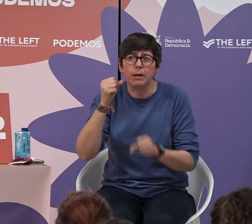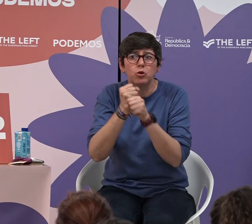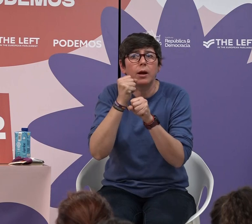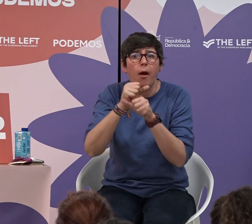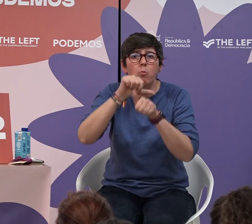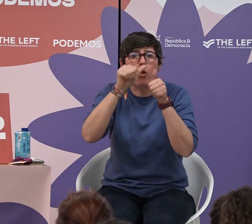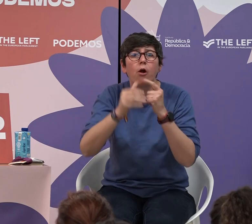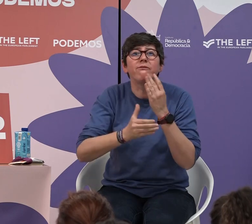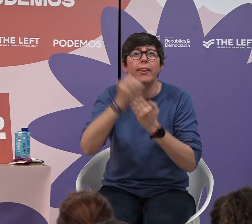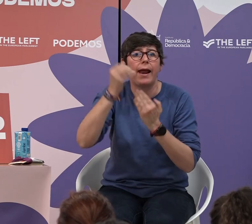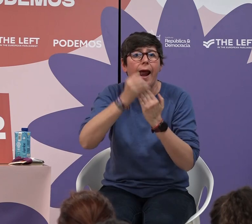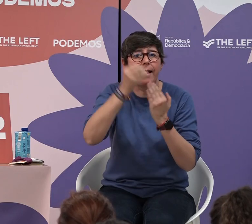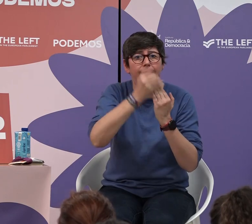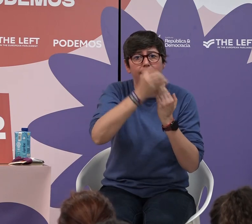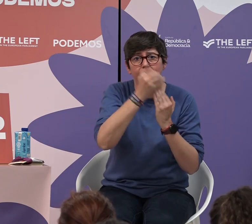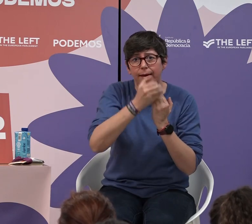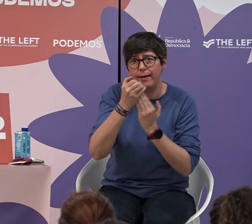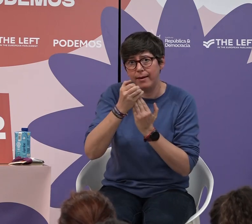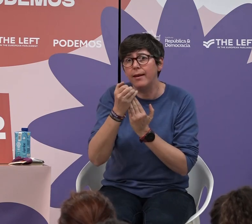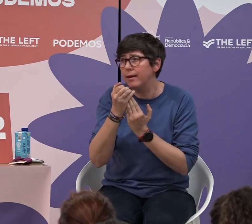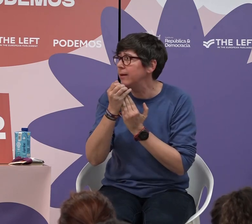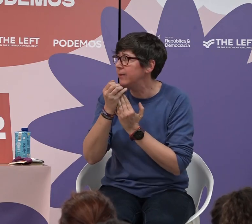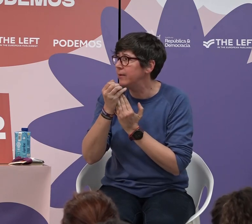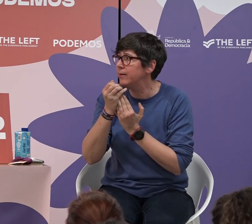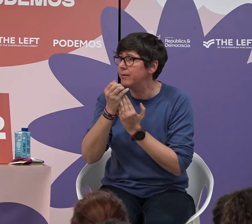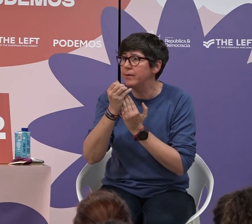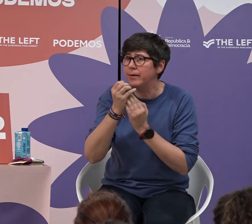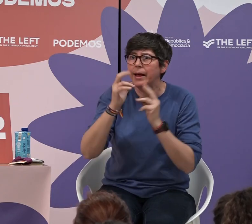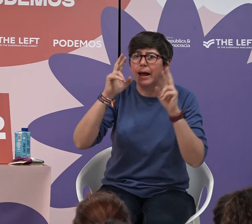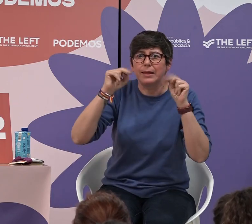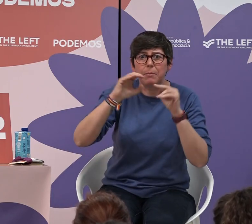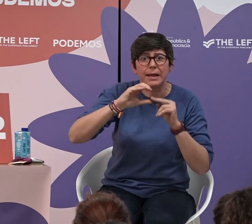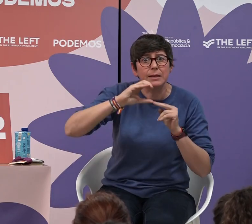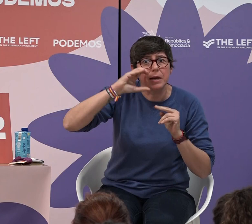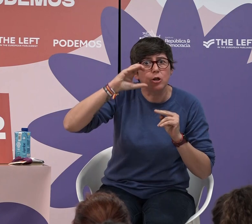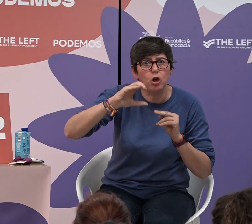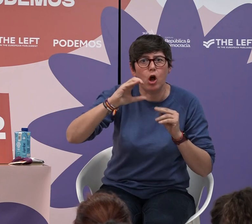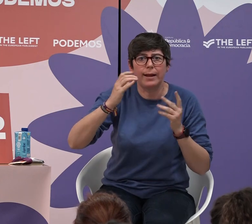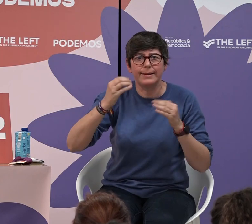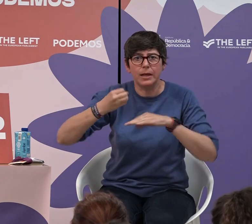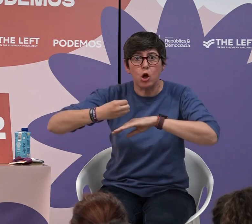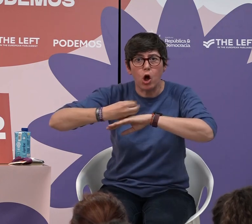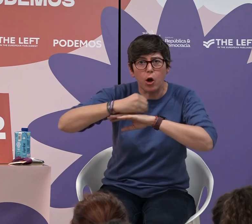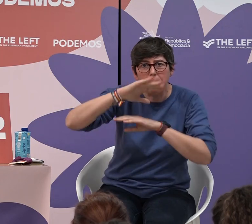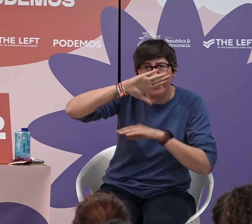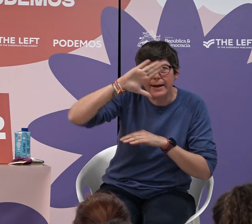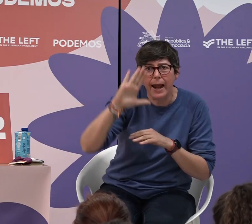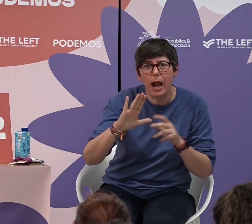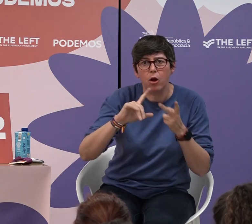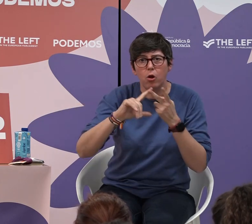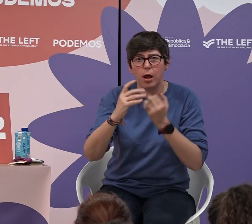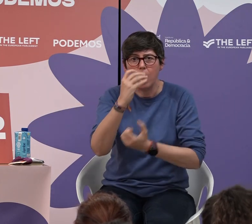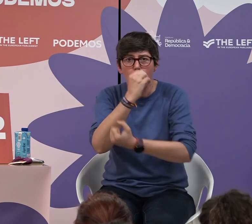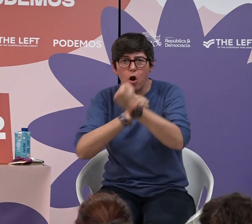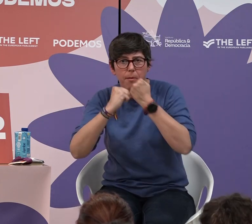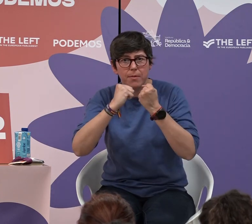país centralizado no hemos Tenemos que trabajar el modelo Federal con el tema de más